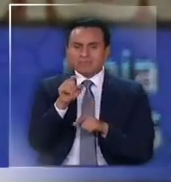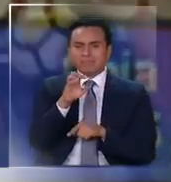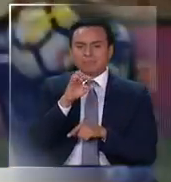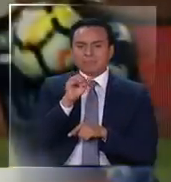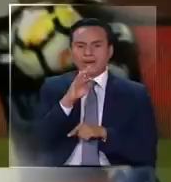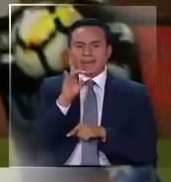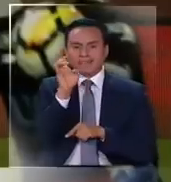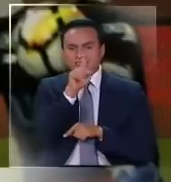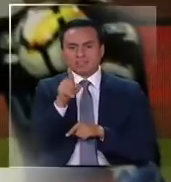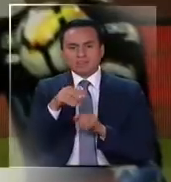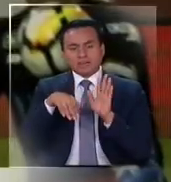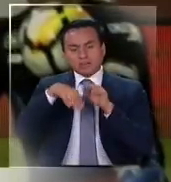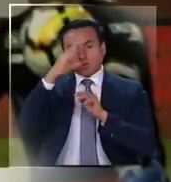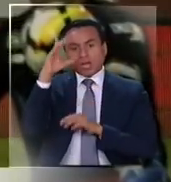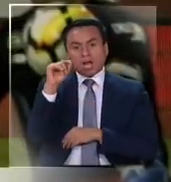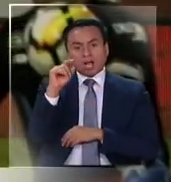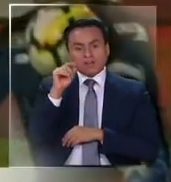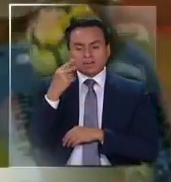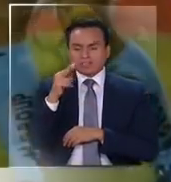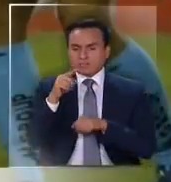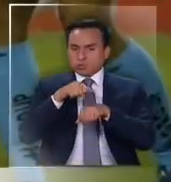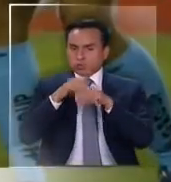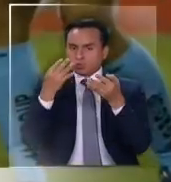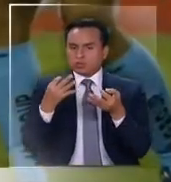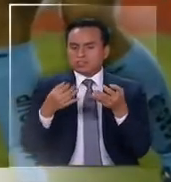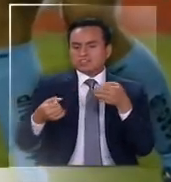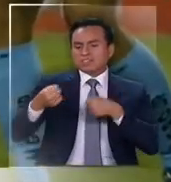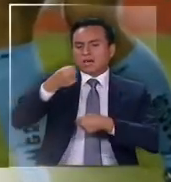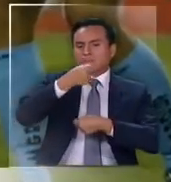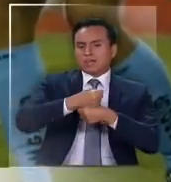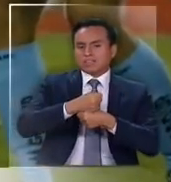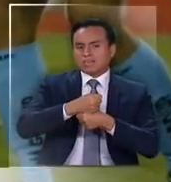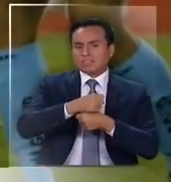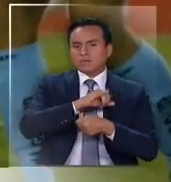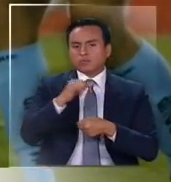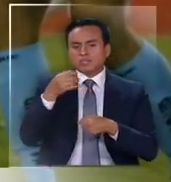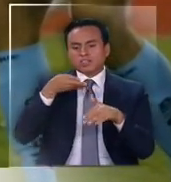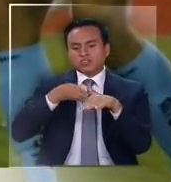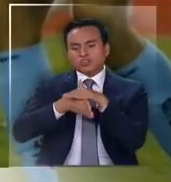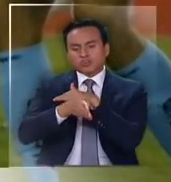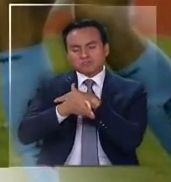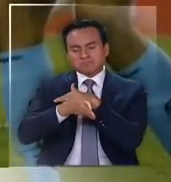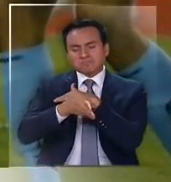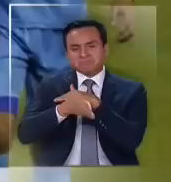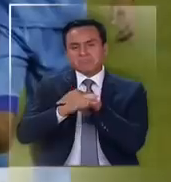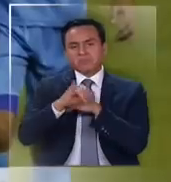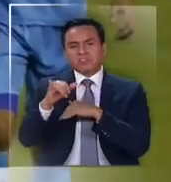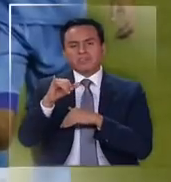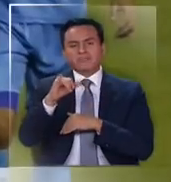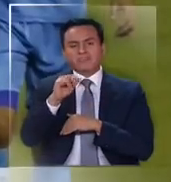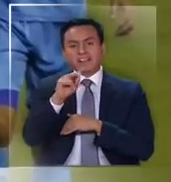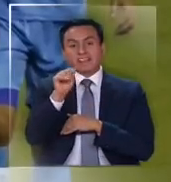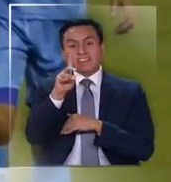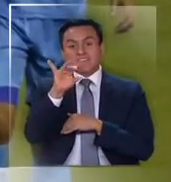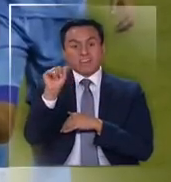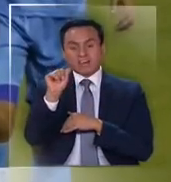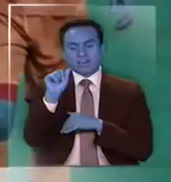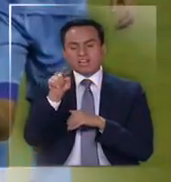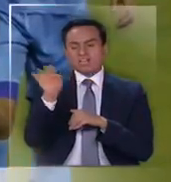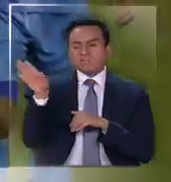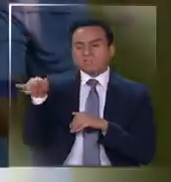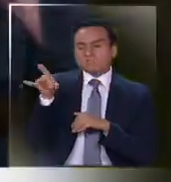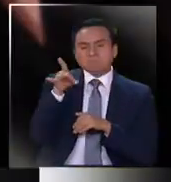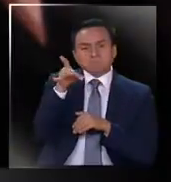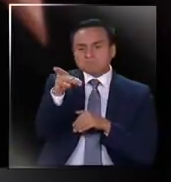Paredes, la gran figura alba en este minuto, fue suplente, entró posteriormente en el encuentro y Jorge Valdivia no fue